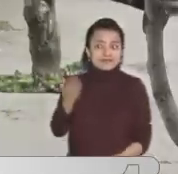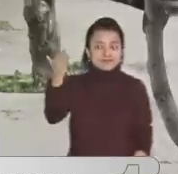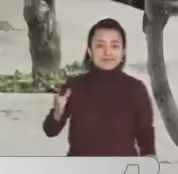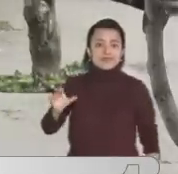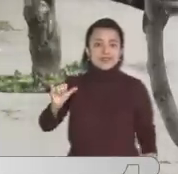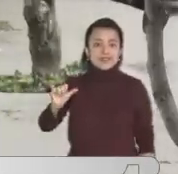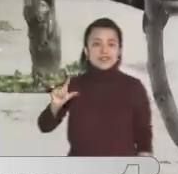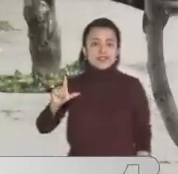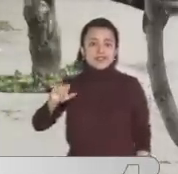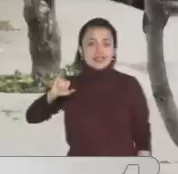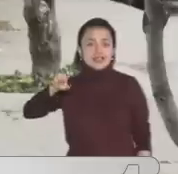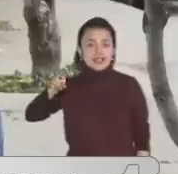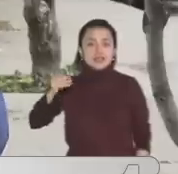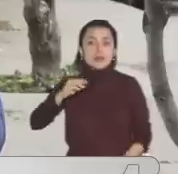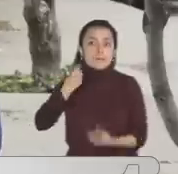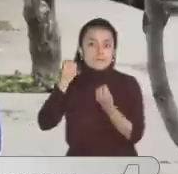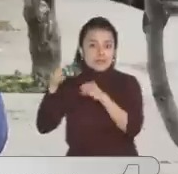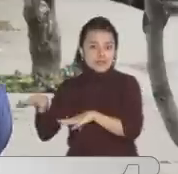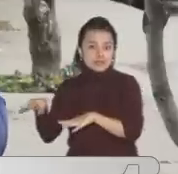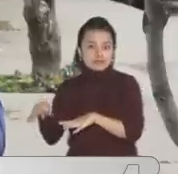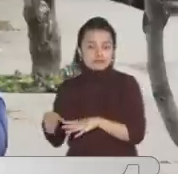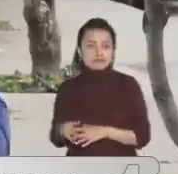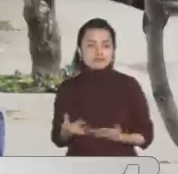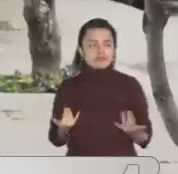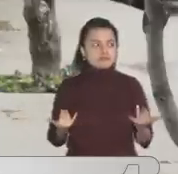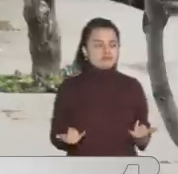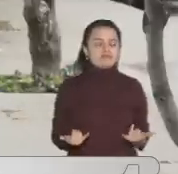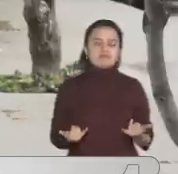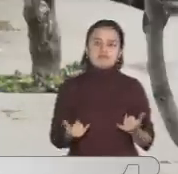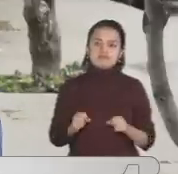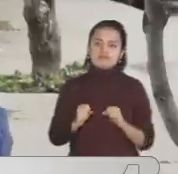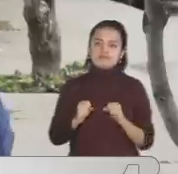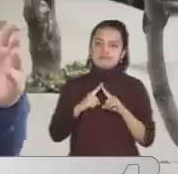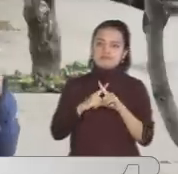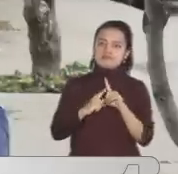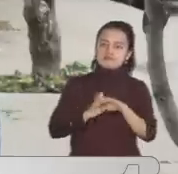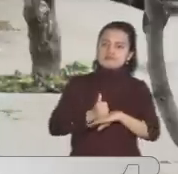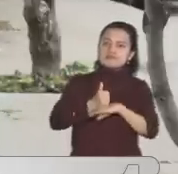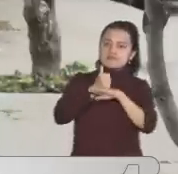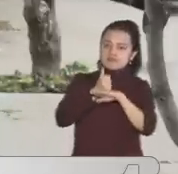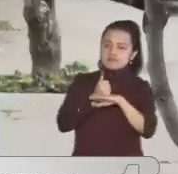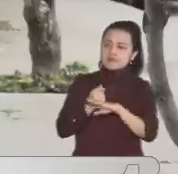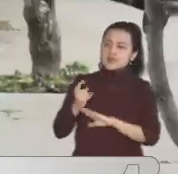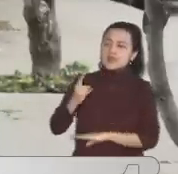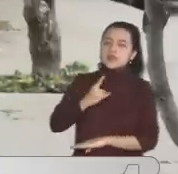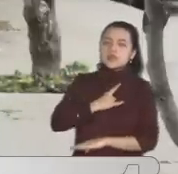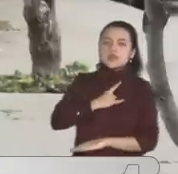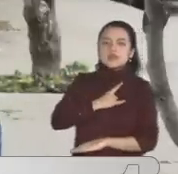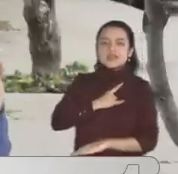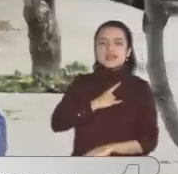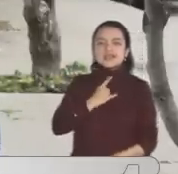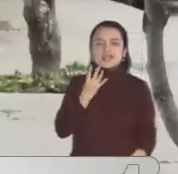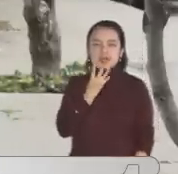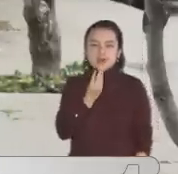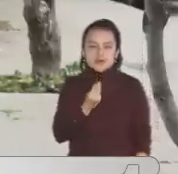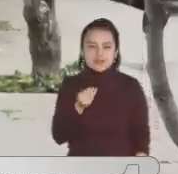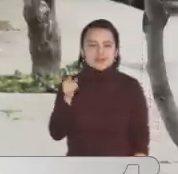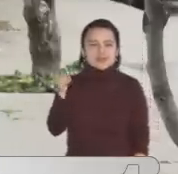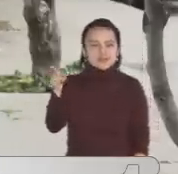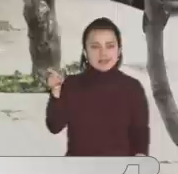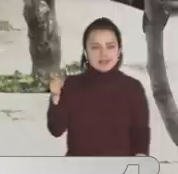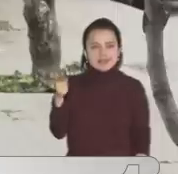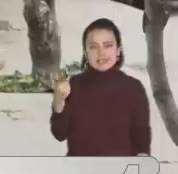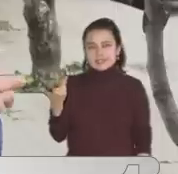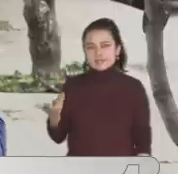consulta interpartidista entre Sergio Fajardo. Hoy, el exrector de la Universidad de los Andes respalda a Gustavo Petro, de quien dice que hay un cambio que debe